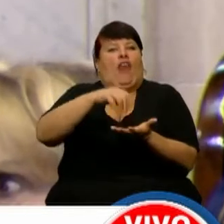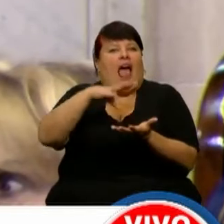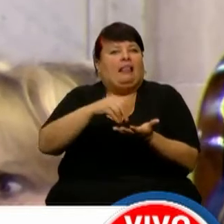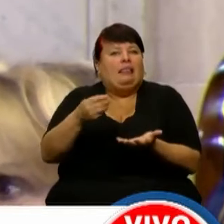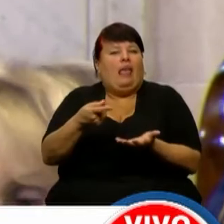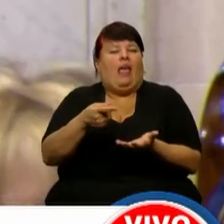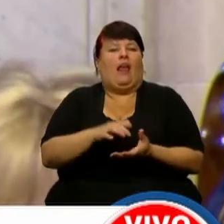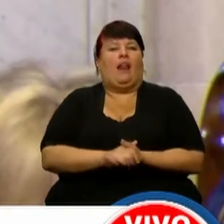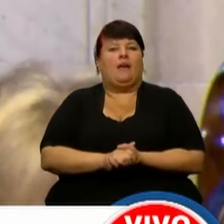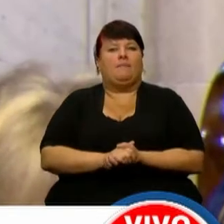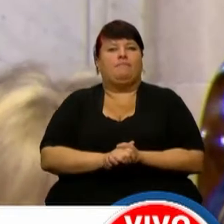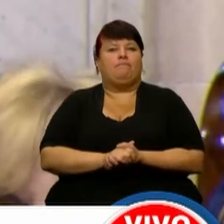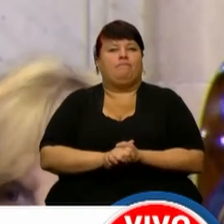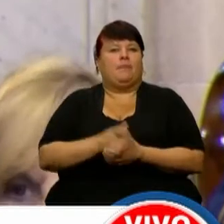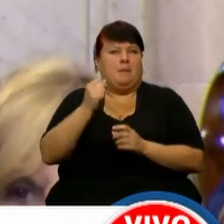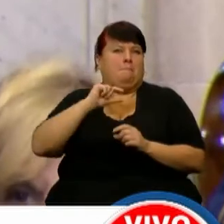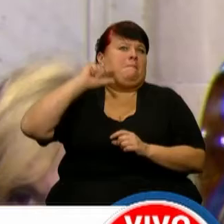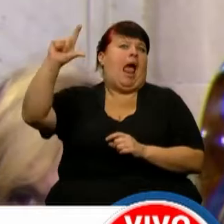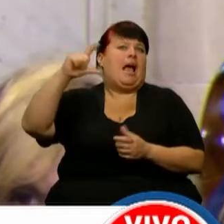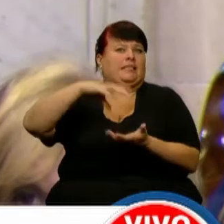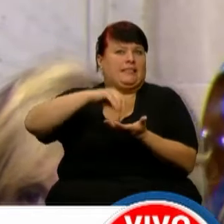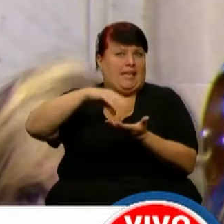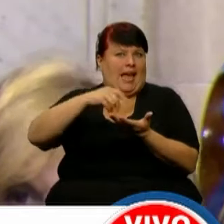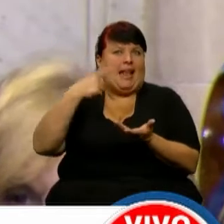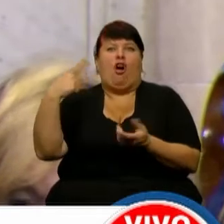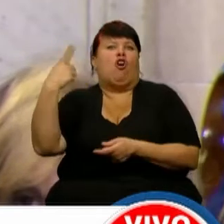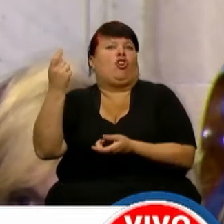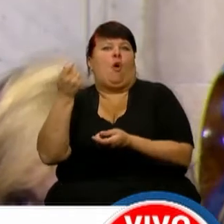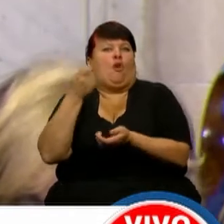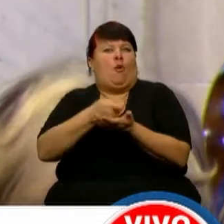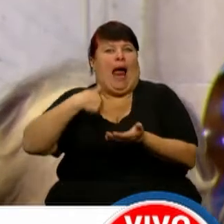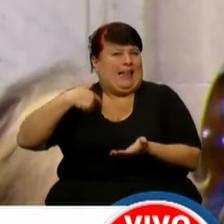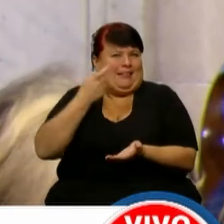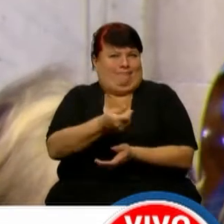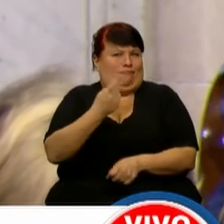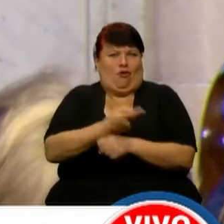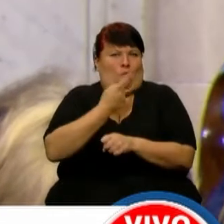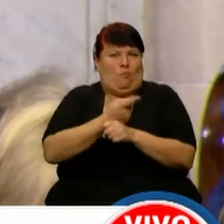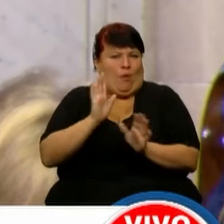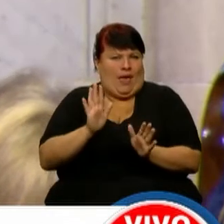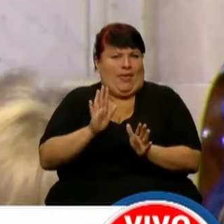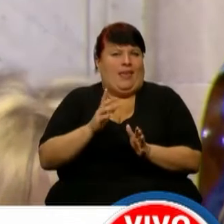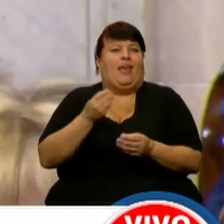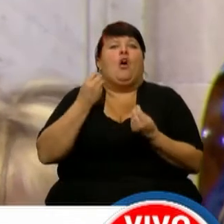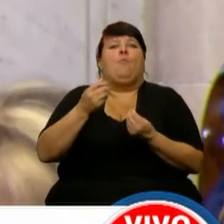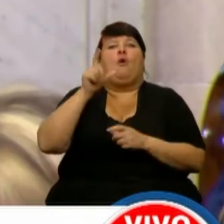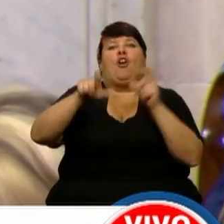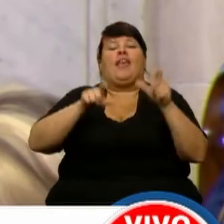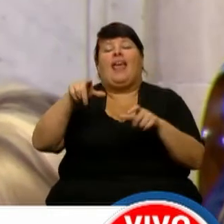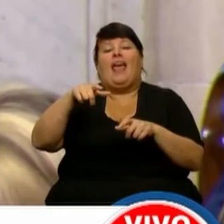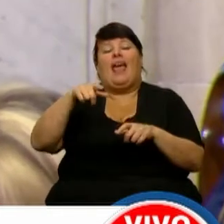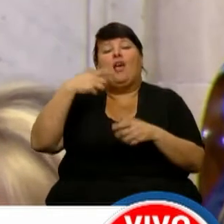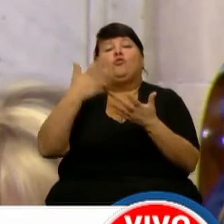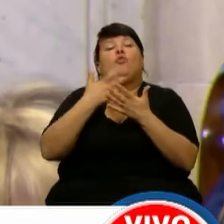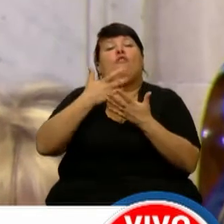tierra muy superiores a la que puede comprar un argentino. Sufren los depredadores